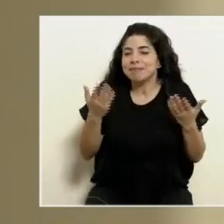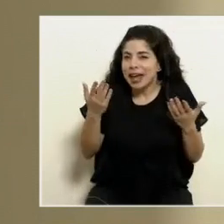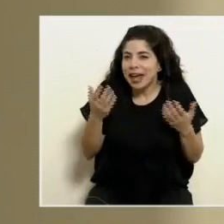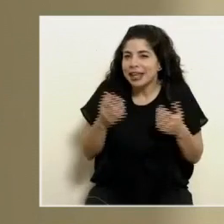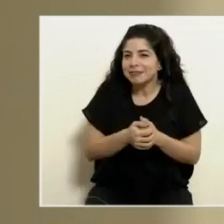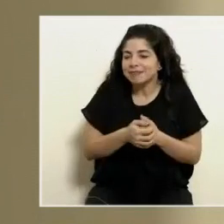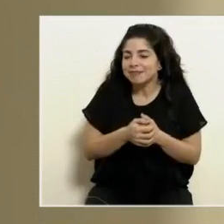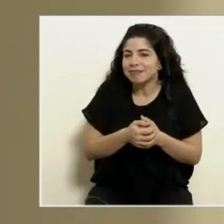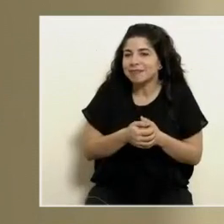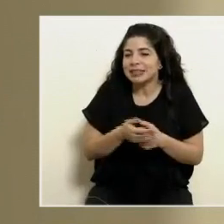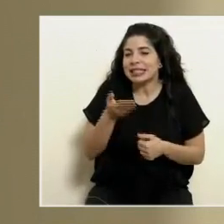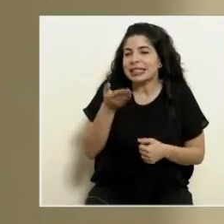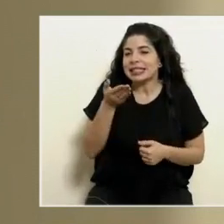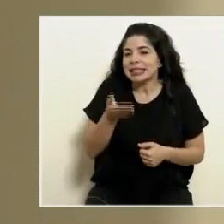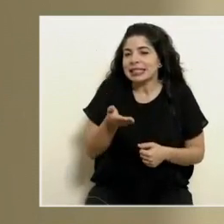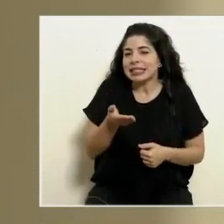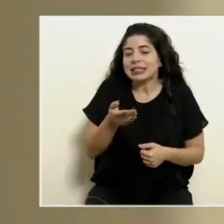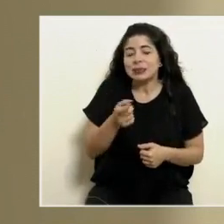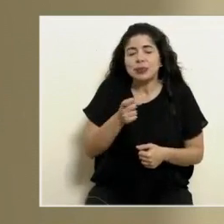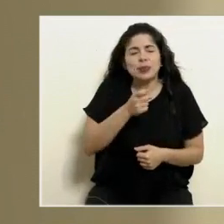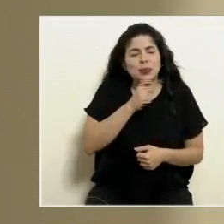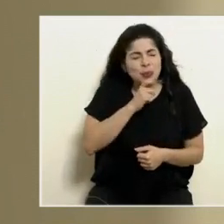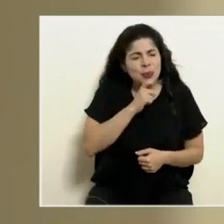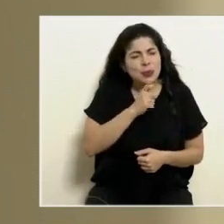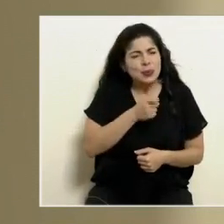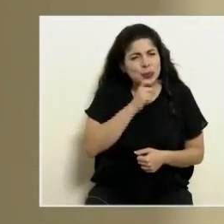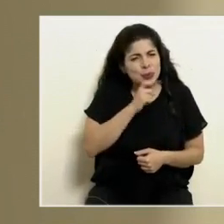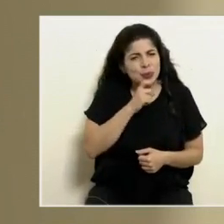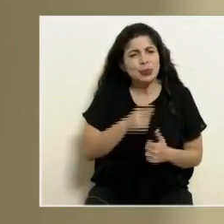Esto es sumamente difícil,